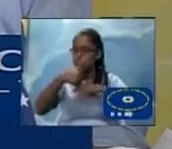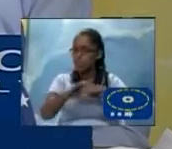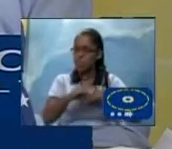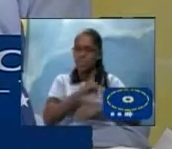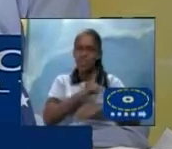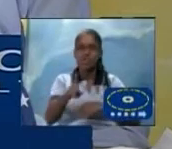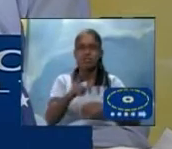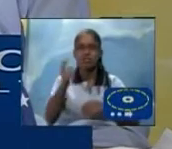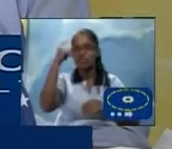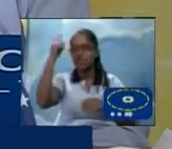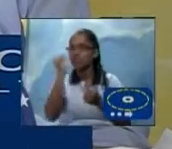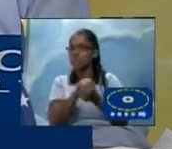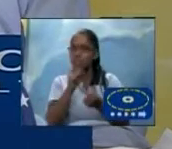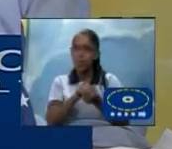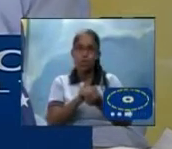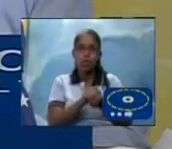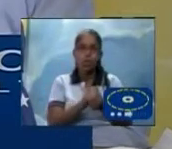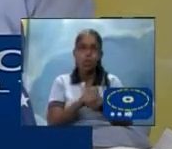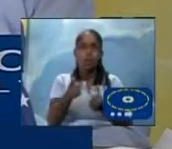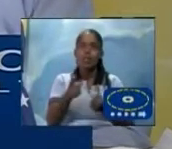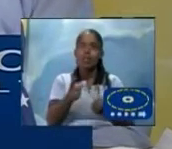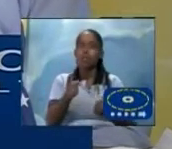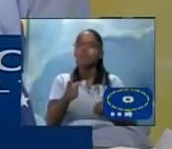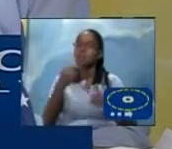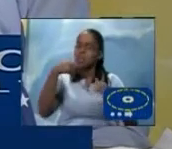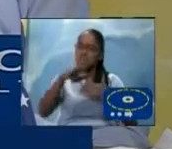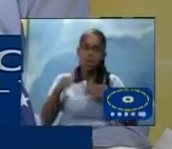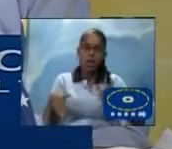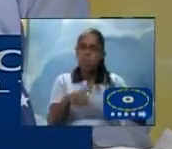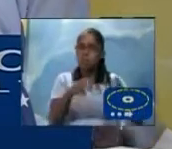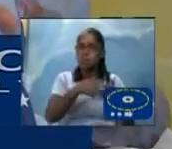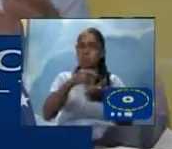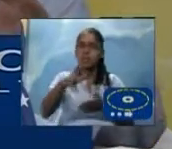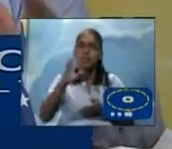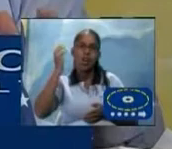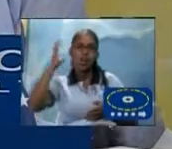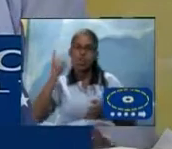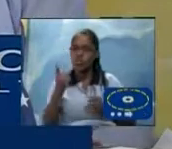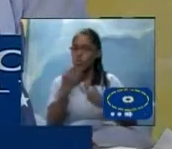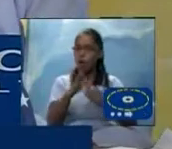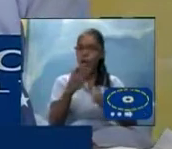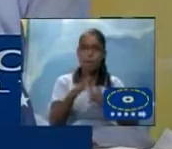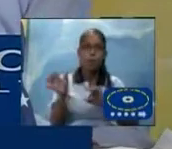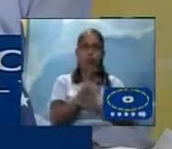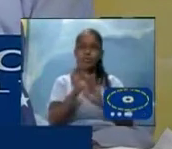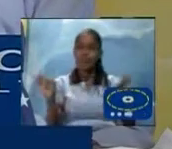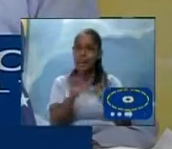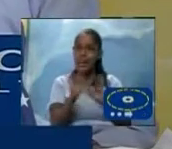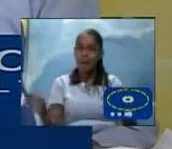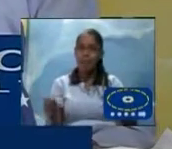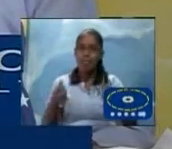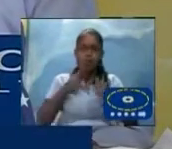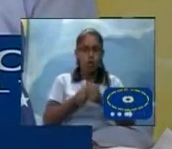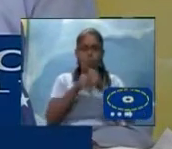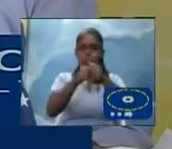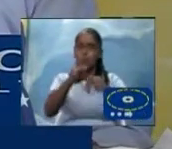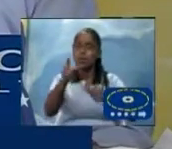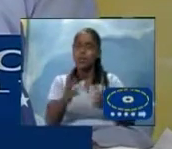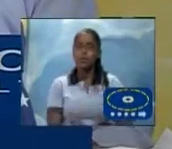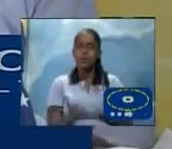impíamente. Eso lo estamos viendo hoy en día. Los impíos proceden impíamente, no les importa nada. Continúan su